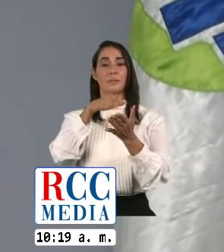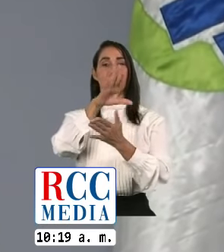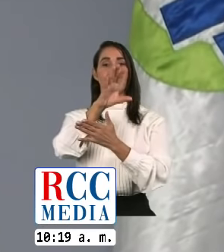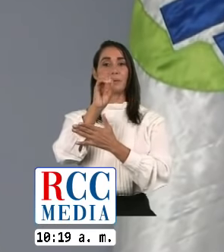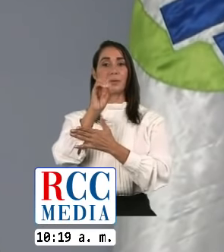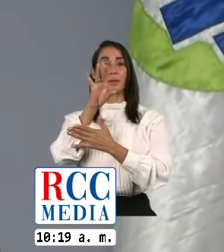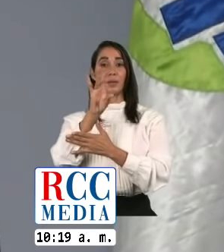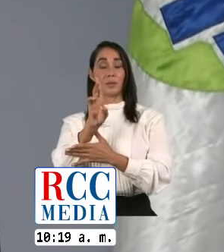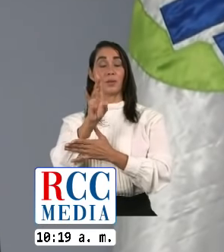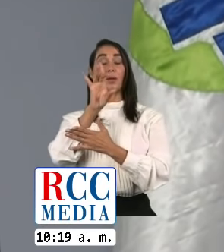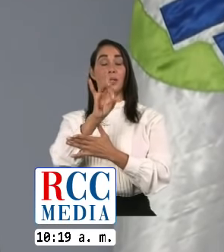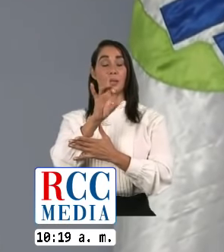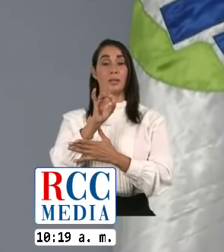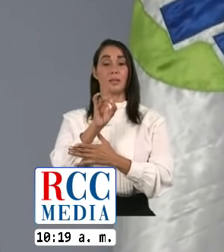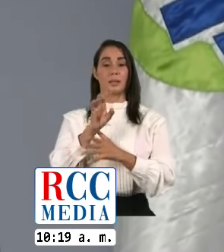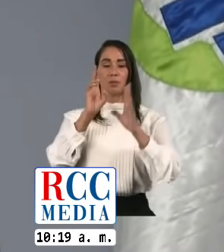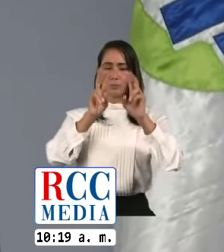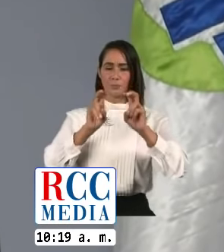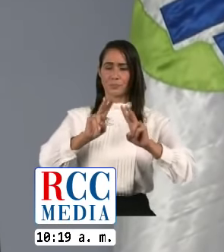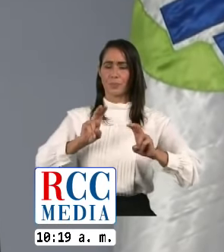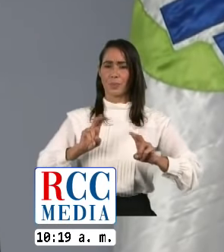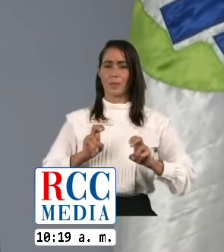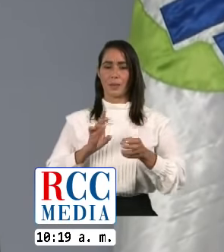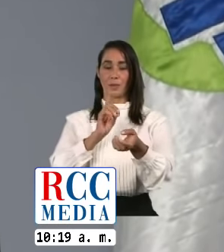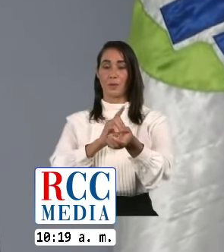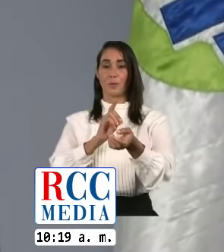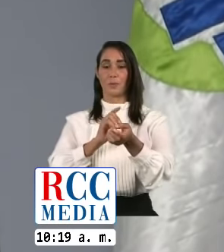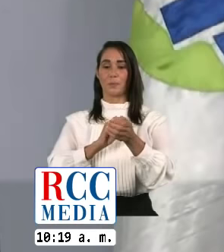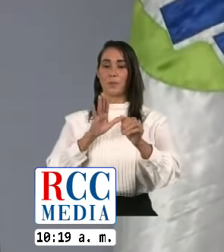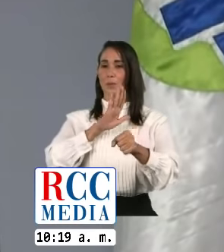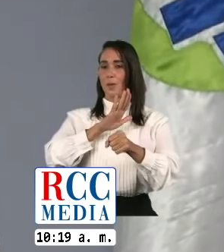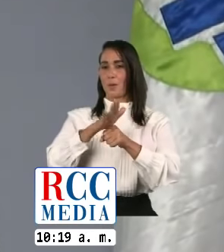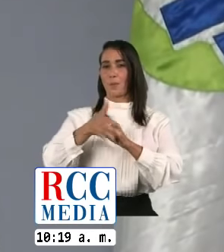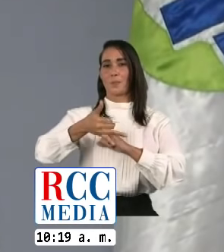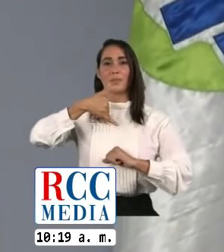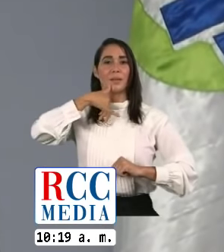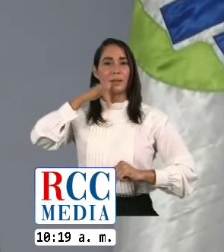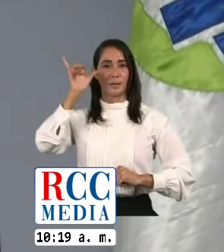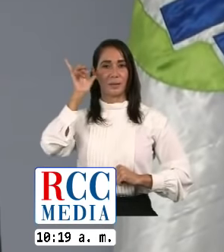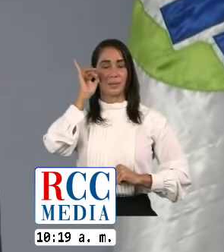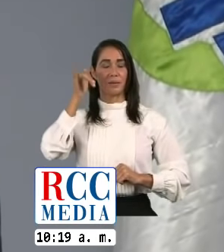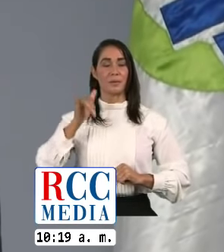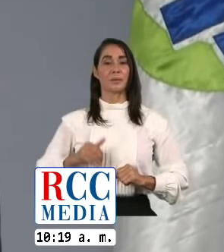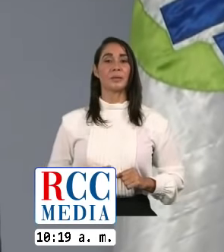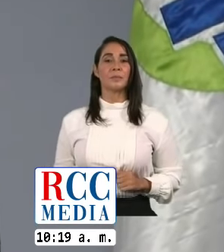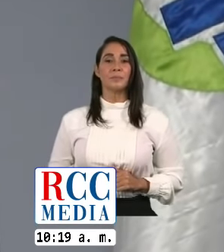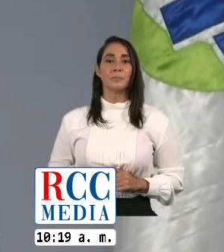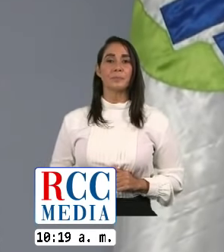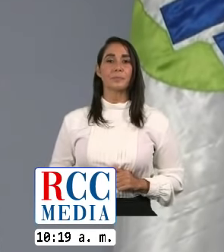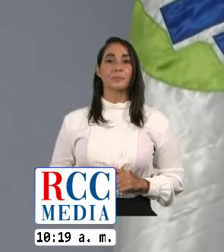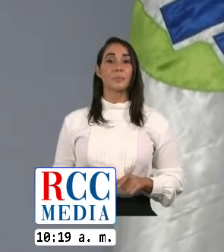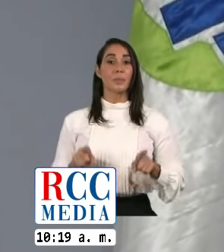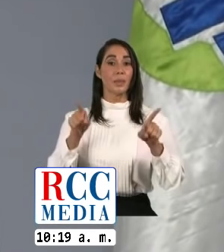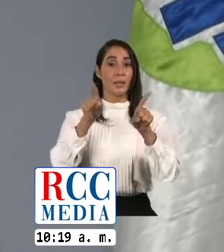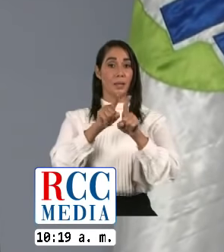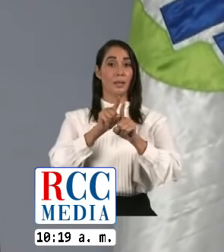6.578 asistencias médicas remotas fueron cumplidas en el día de ayer. E